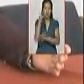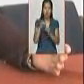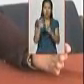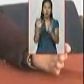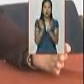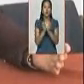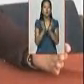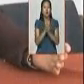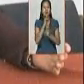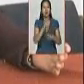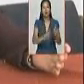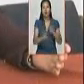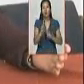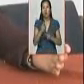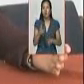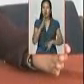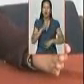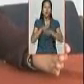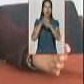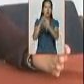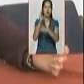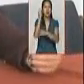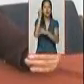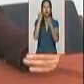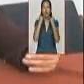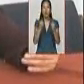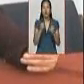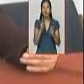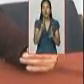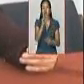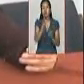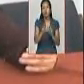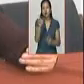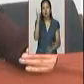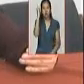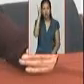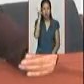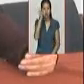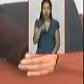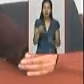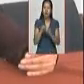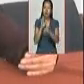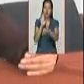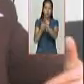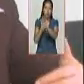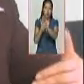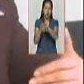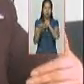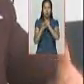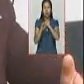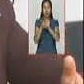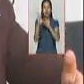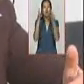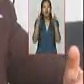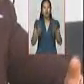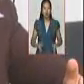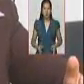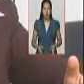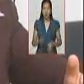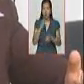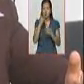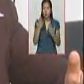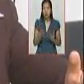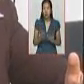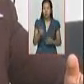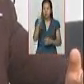pueblo en su adjunto a la paz se rechazan las declaraciones del candidato político y se le hace una recomendación pública y formal y en este caso a